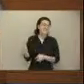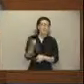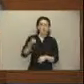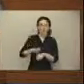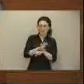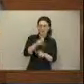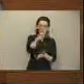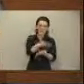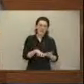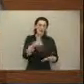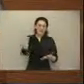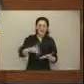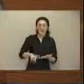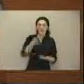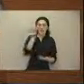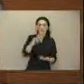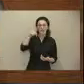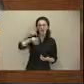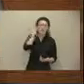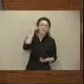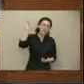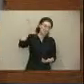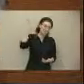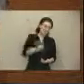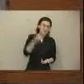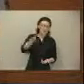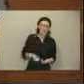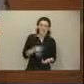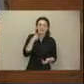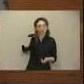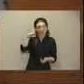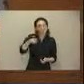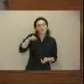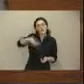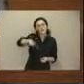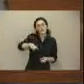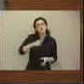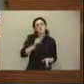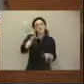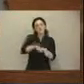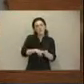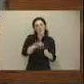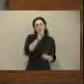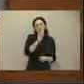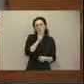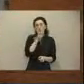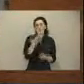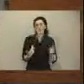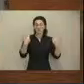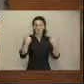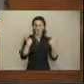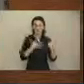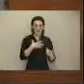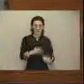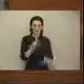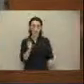habrá leído y me gustaría que escuchase hoy también. ¿Sabe usted cómo podemos participar si nuestros responsables no tienen el valor de reunirse